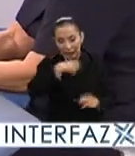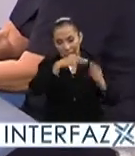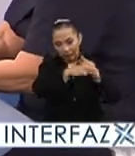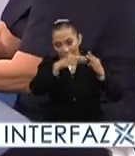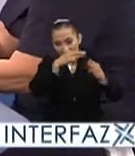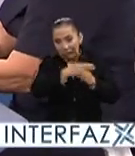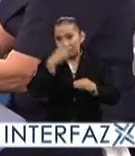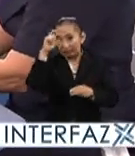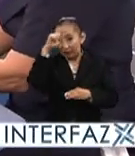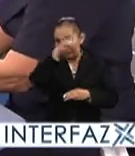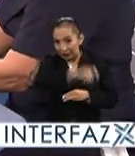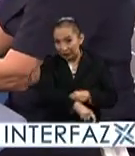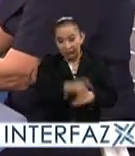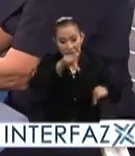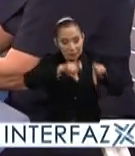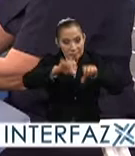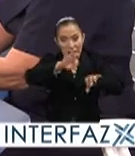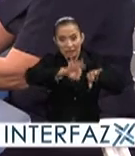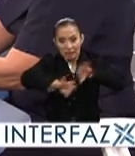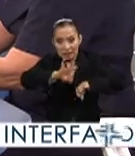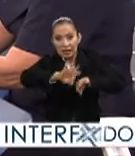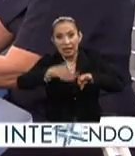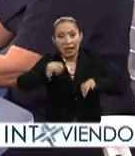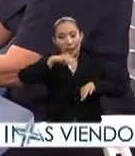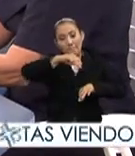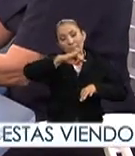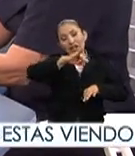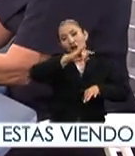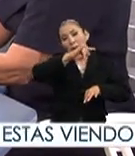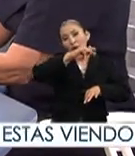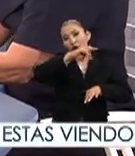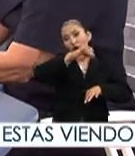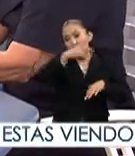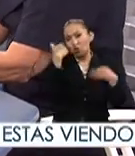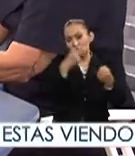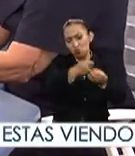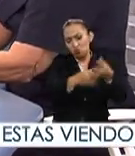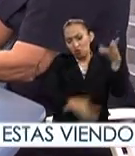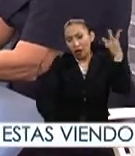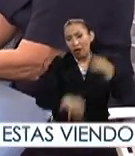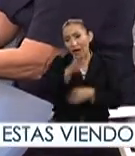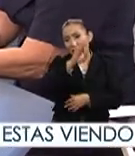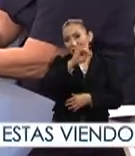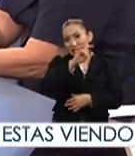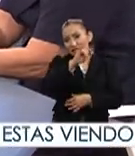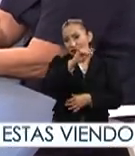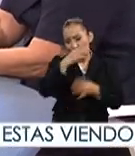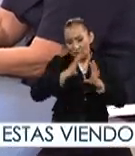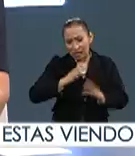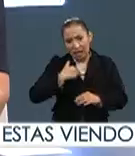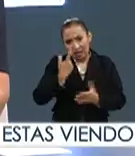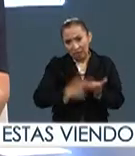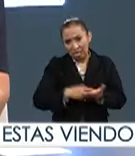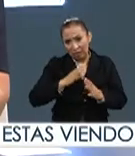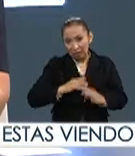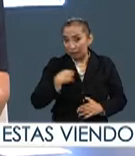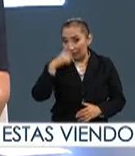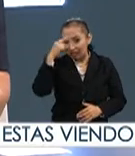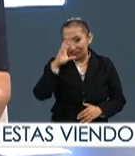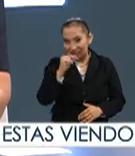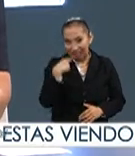asignaturas son difíciles, todo química, física, microbiología, etcétera, etcétera, fisiología, no son